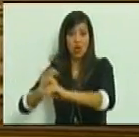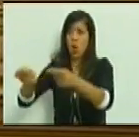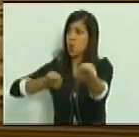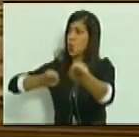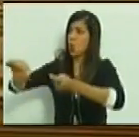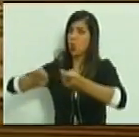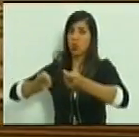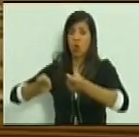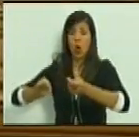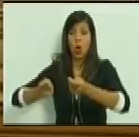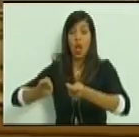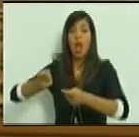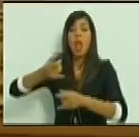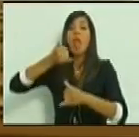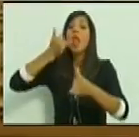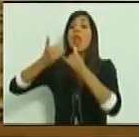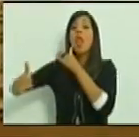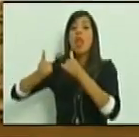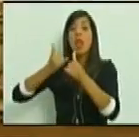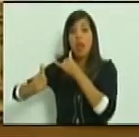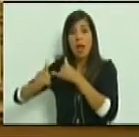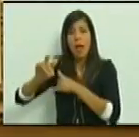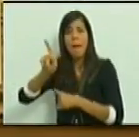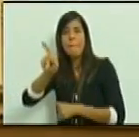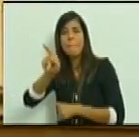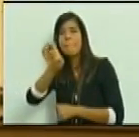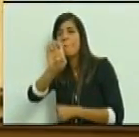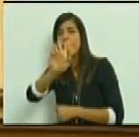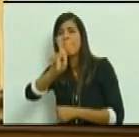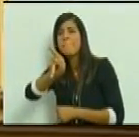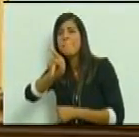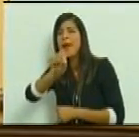como Pepsi-Cola o PepsiCo, como Coca-Cola,